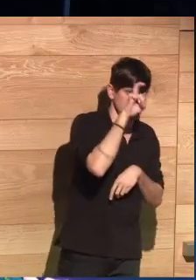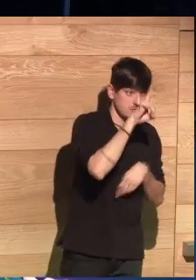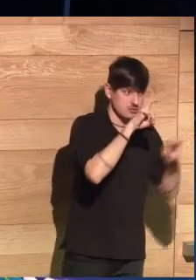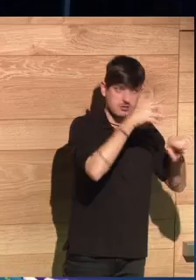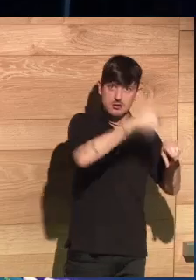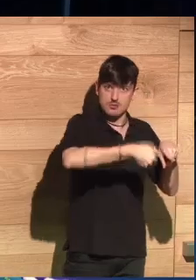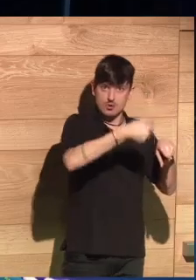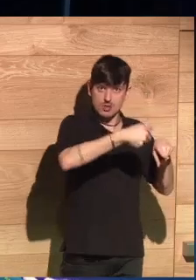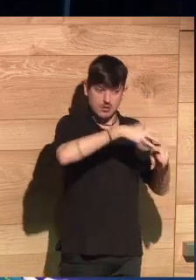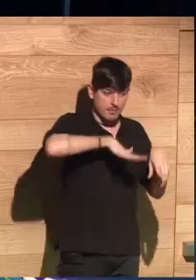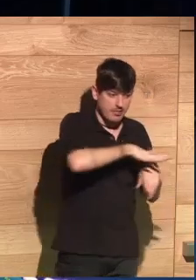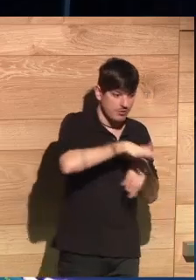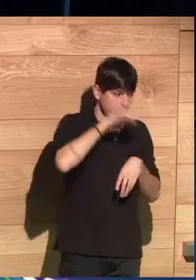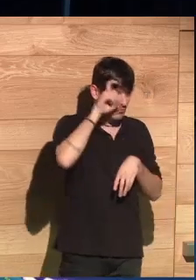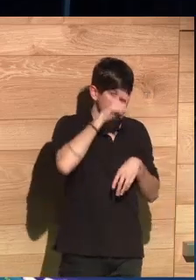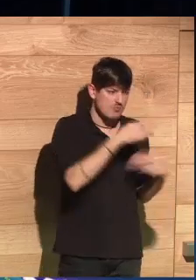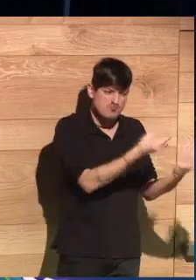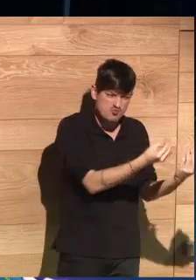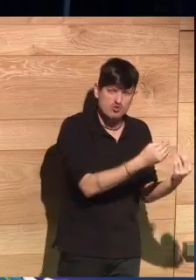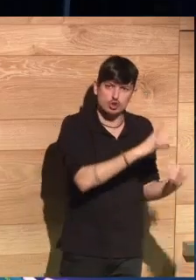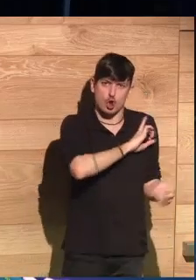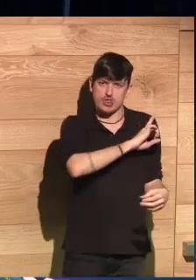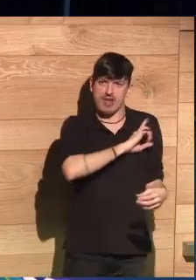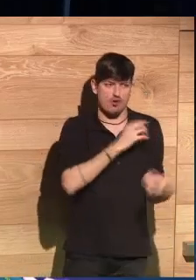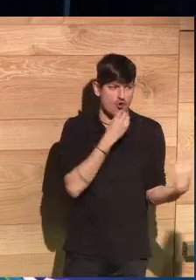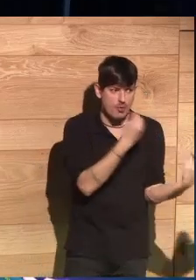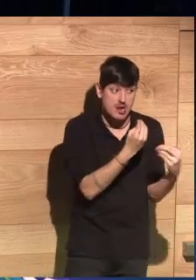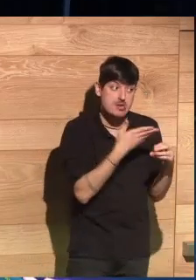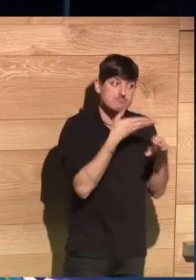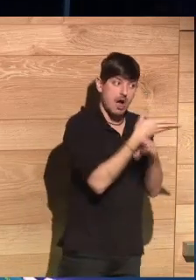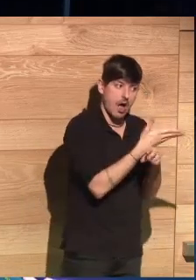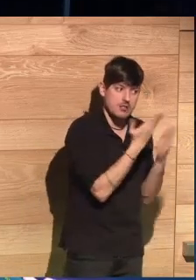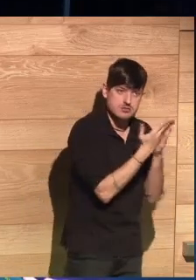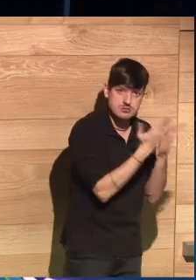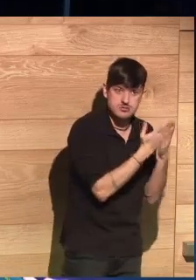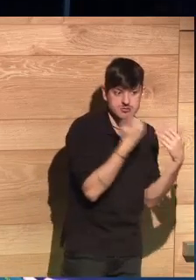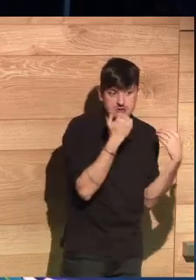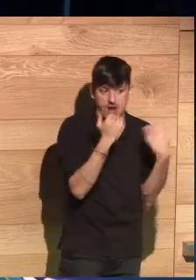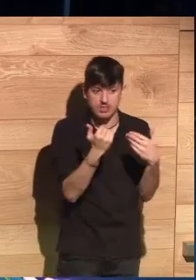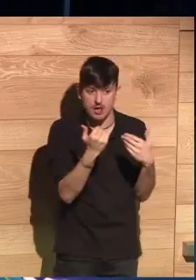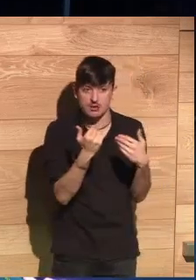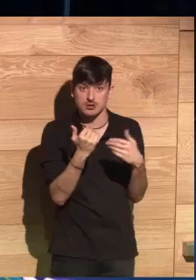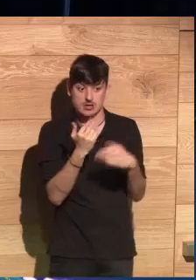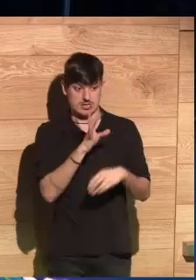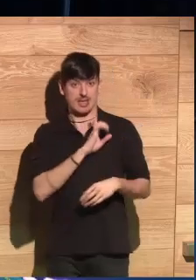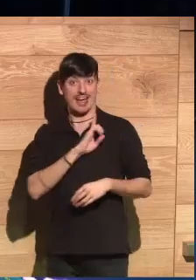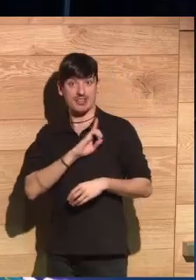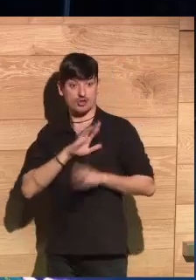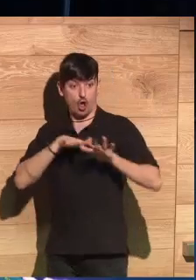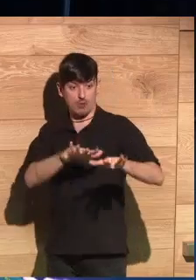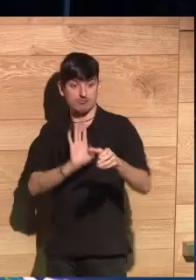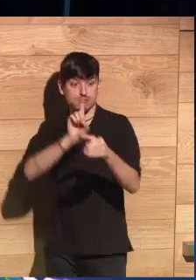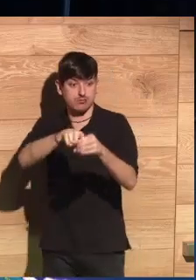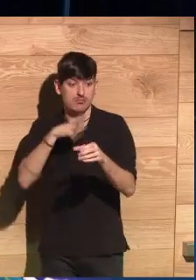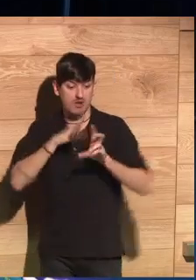muy importante y teníamos muchos jóvenes soldados que iban a estudiar la carrera gracias a que se metieran en el ejército porque su familia